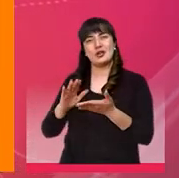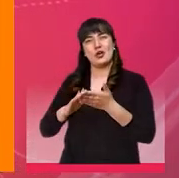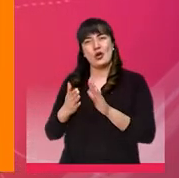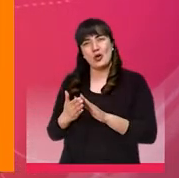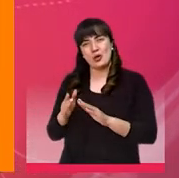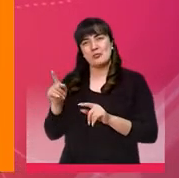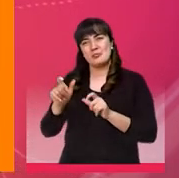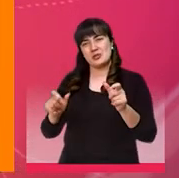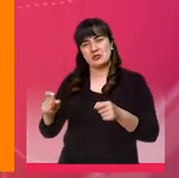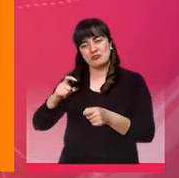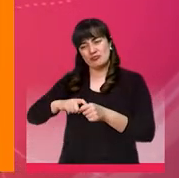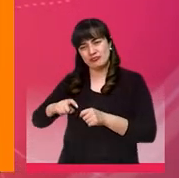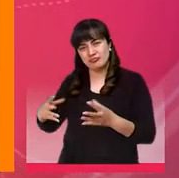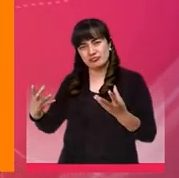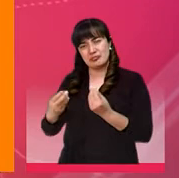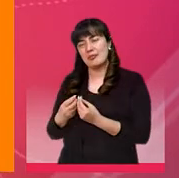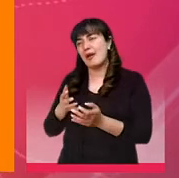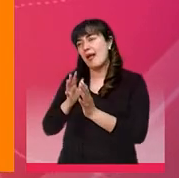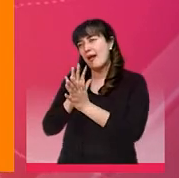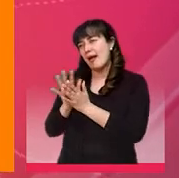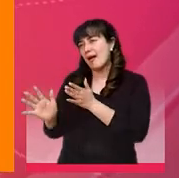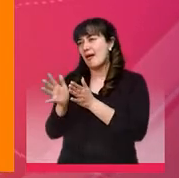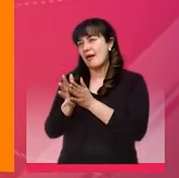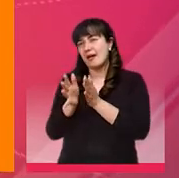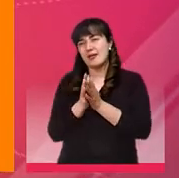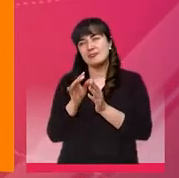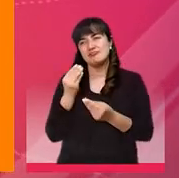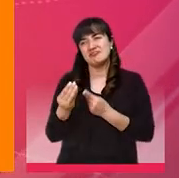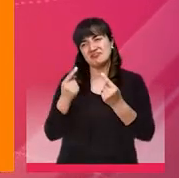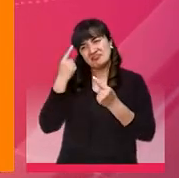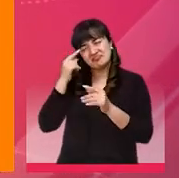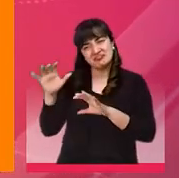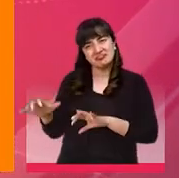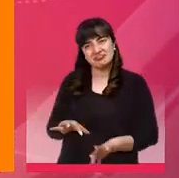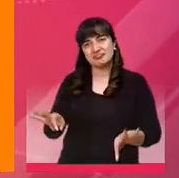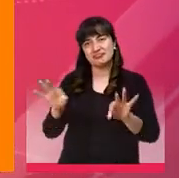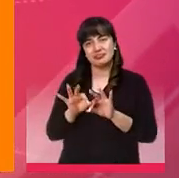actores institucionales a contar, hacer y pensar la cultura ciudadana en Bogotá.